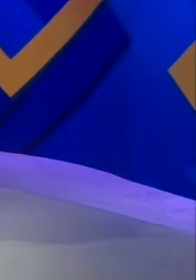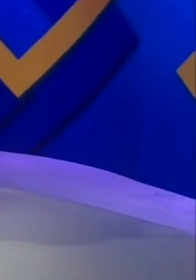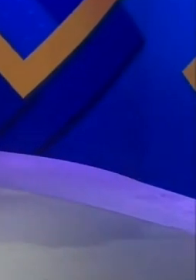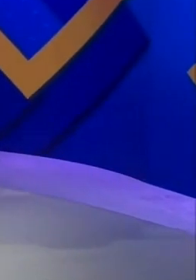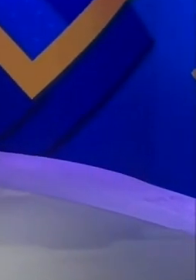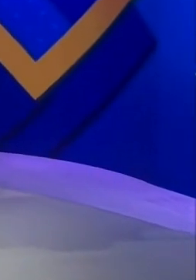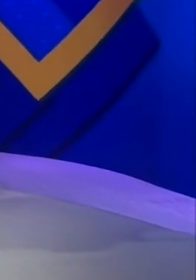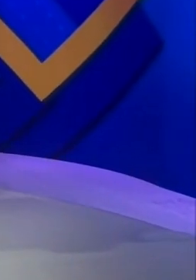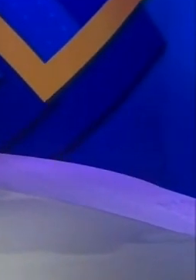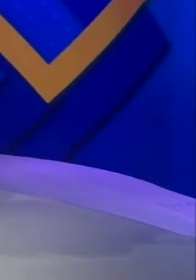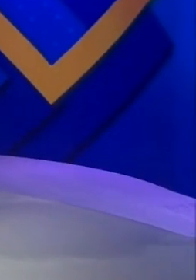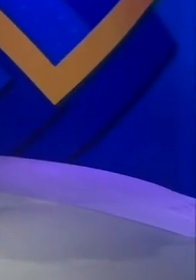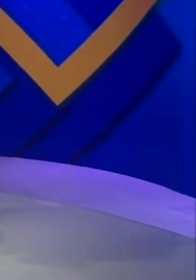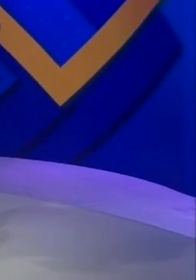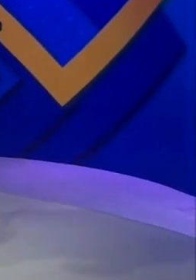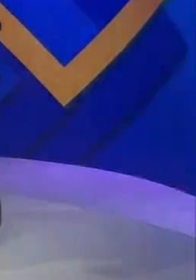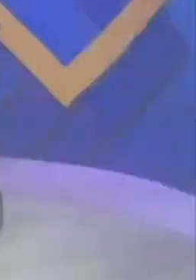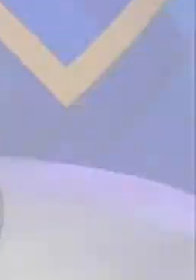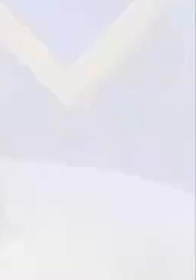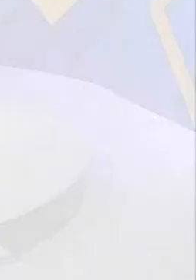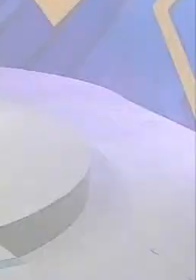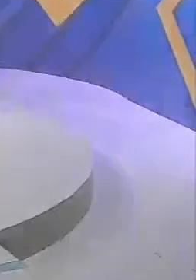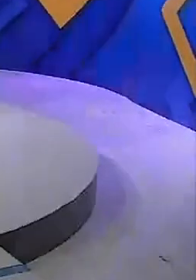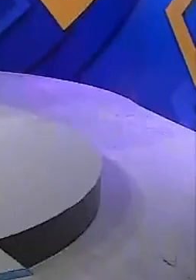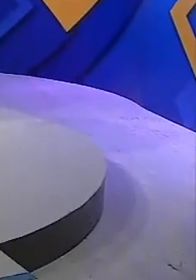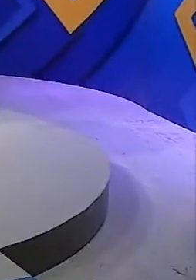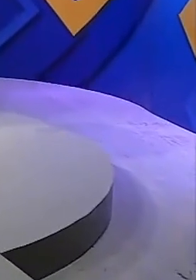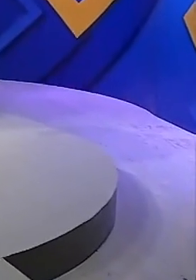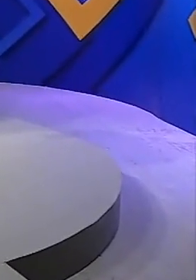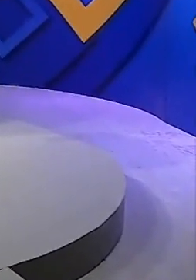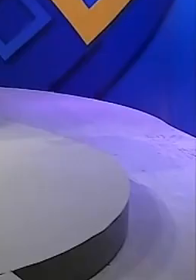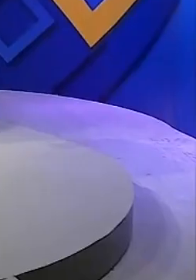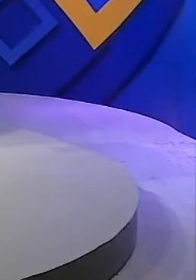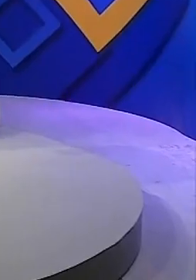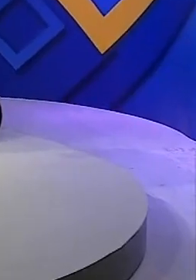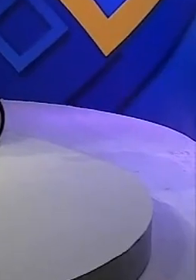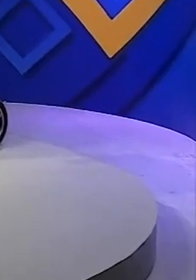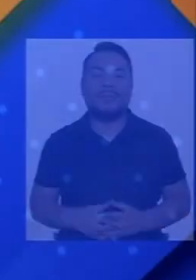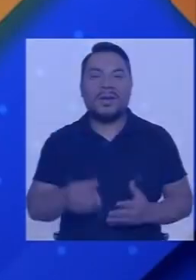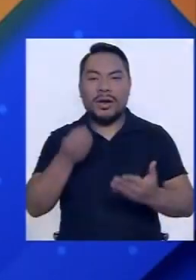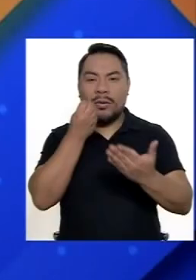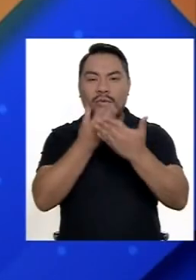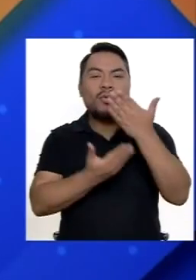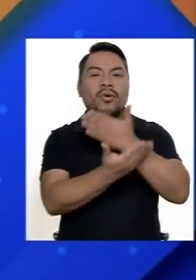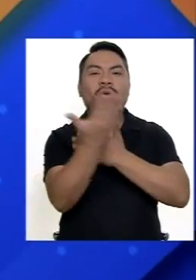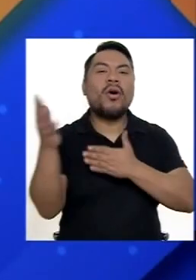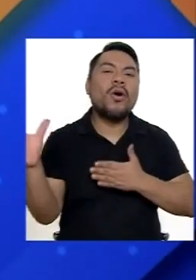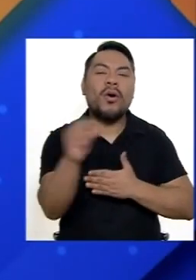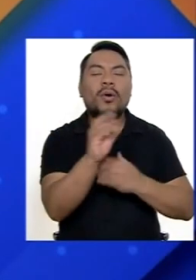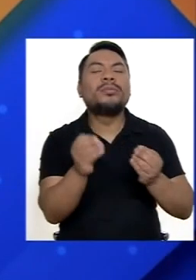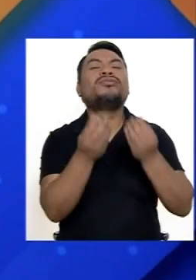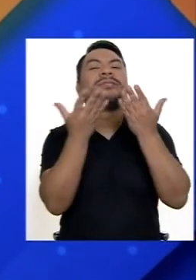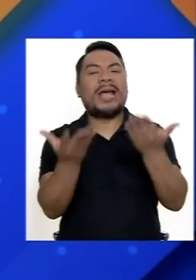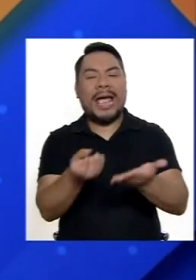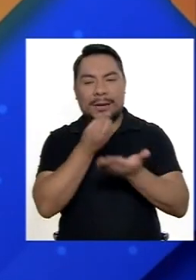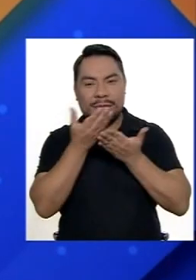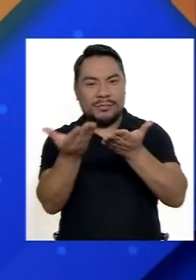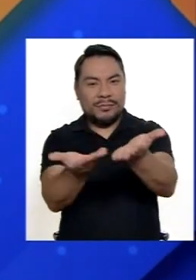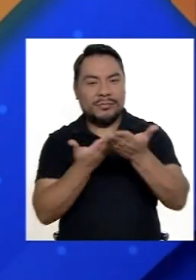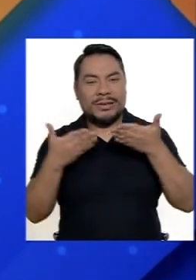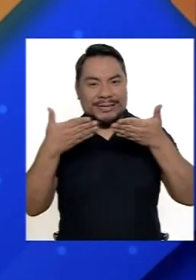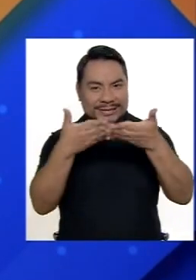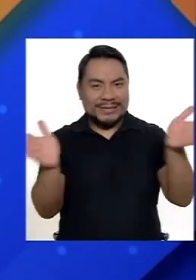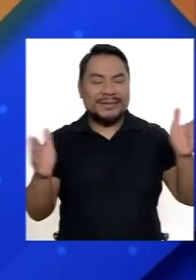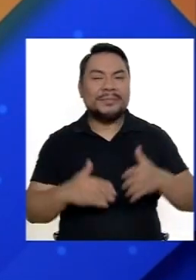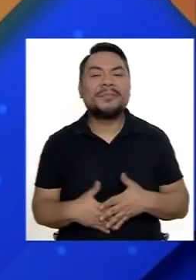Buenos días a todos, ¿cómo están? Bienvenidos